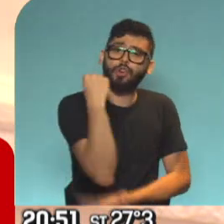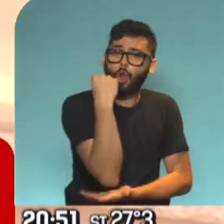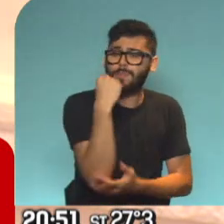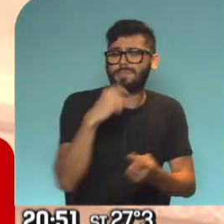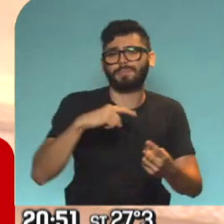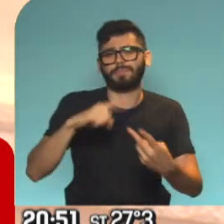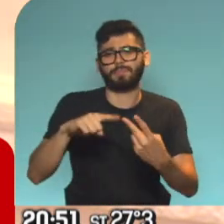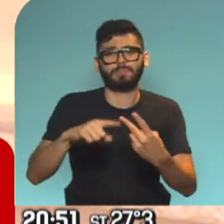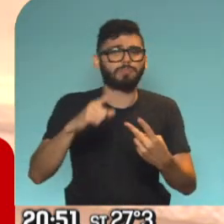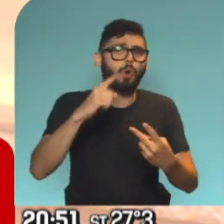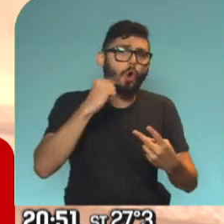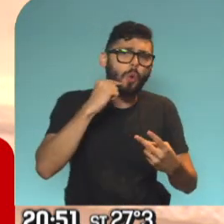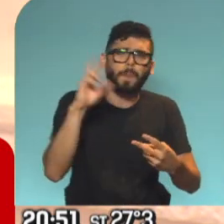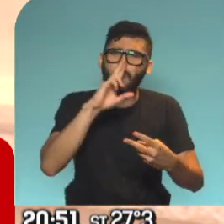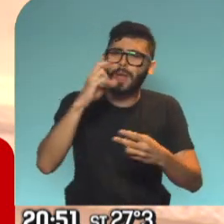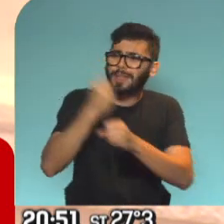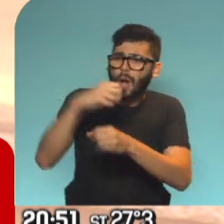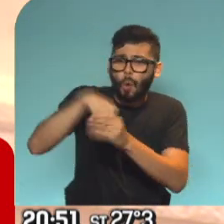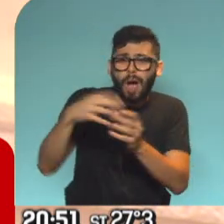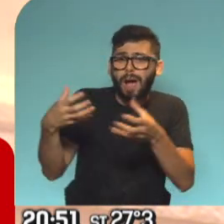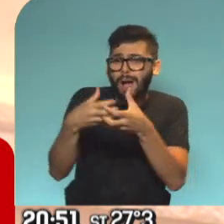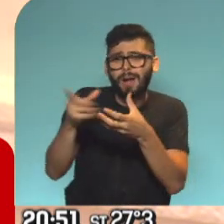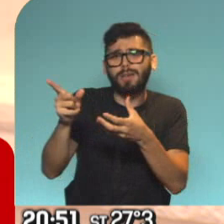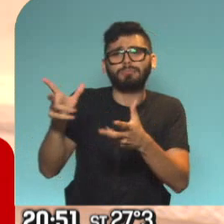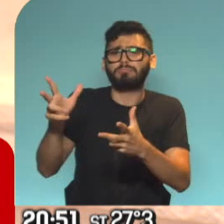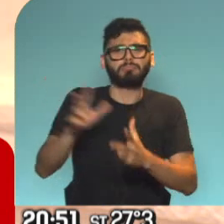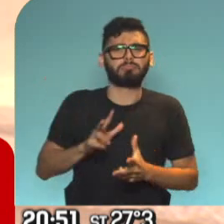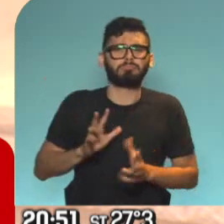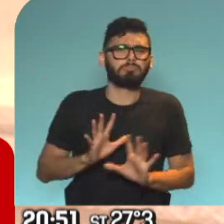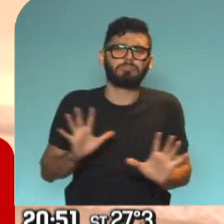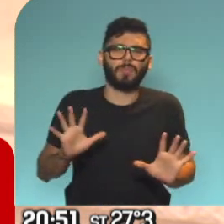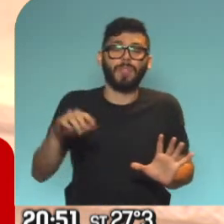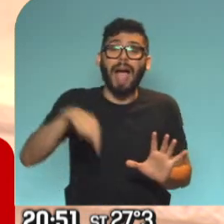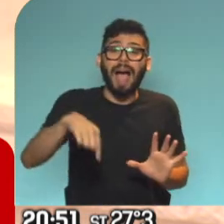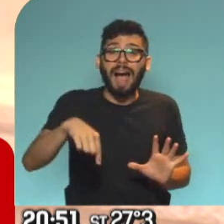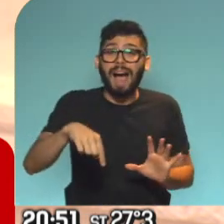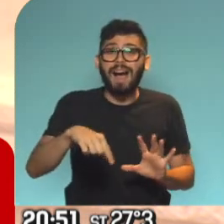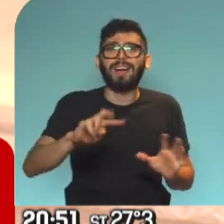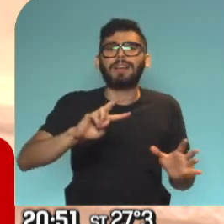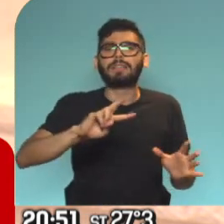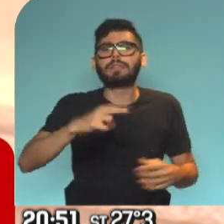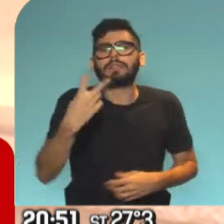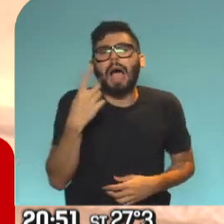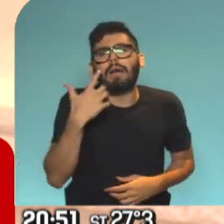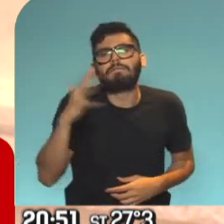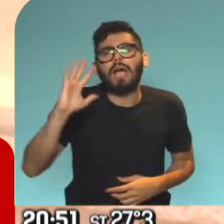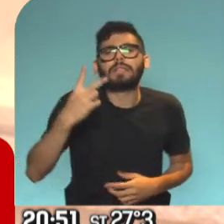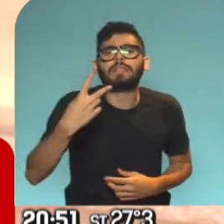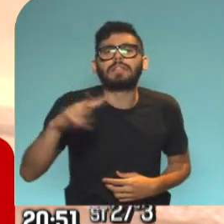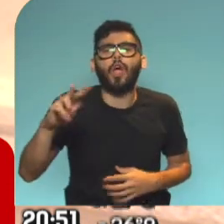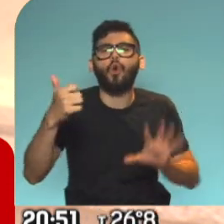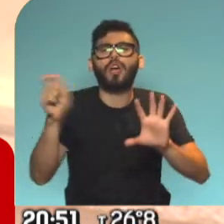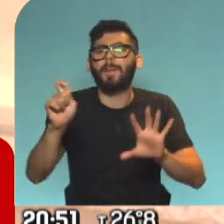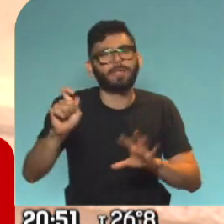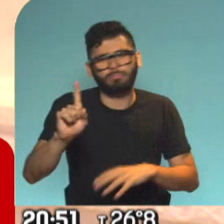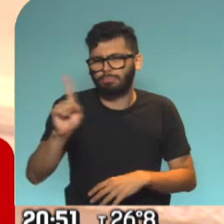a los hombres y mujeres que lo acompañamos en la gestión, que es que aquí no hay segundo semestre, sino hay un compromiso de regar